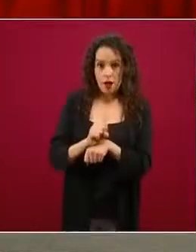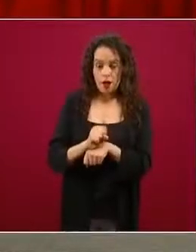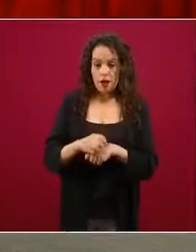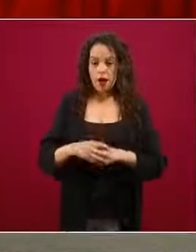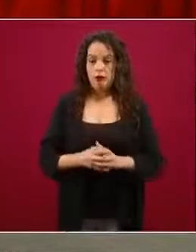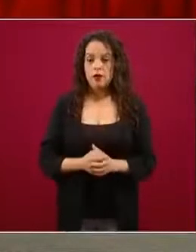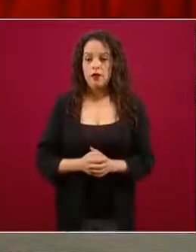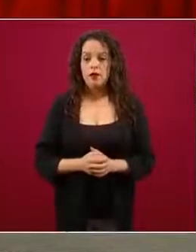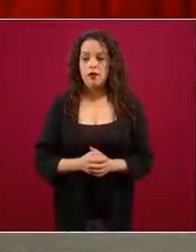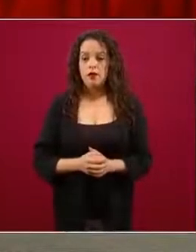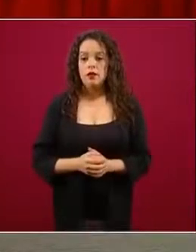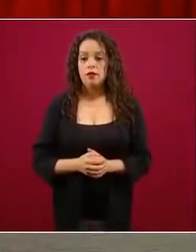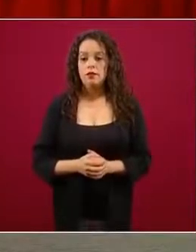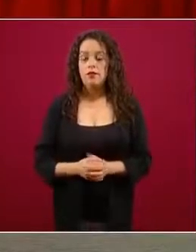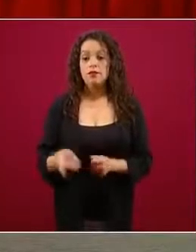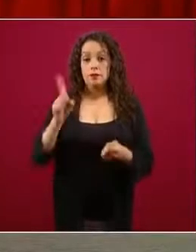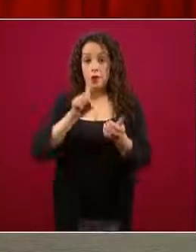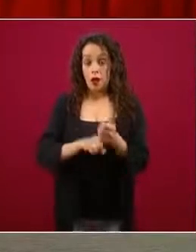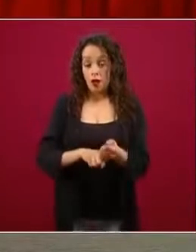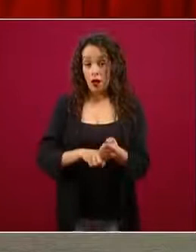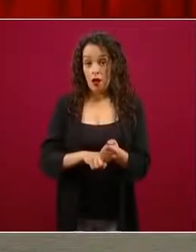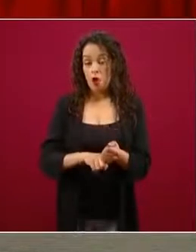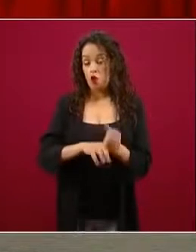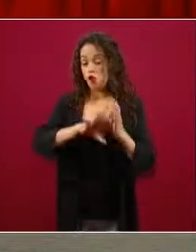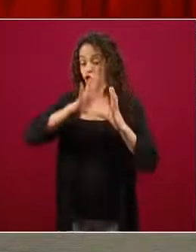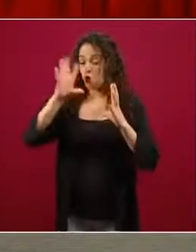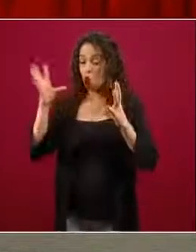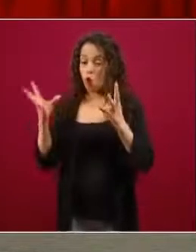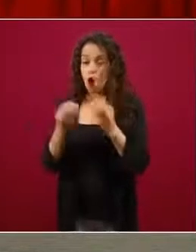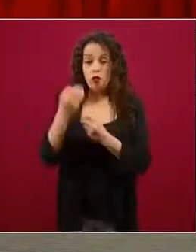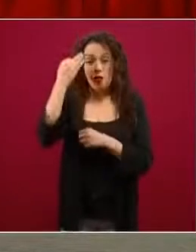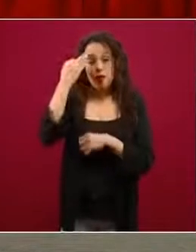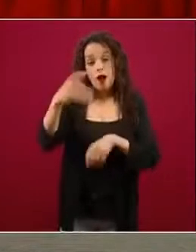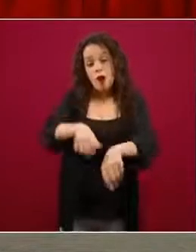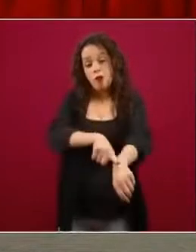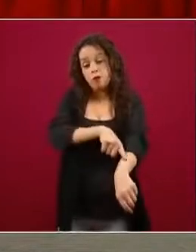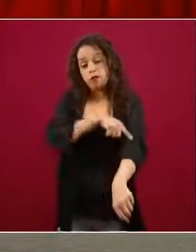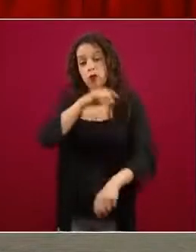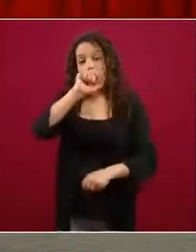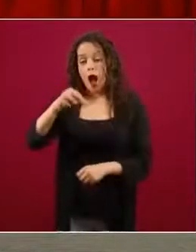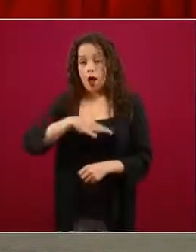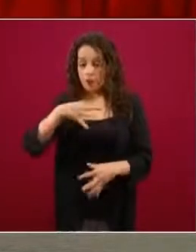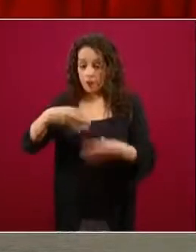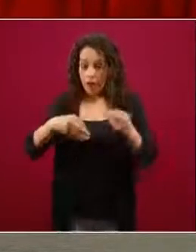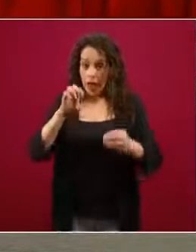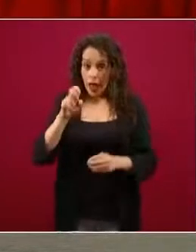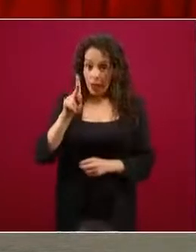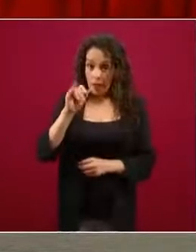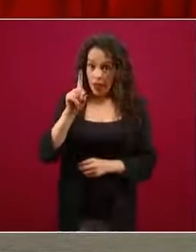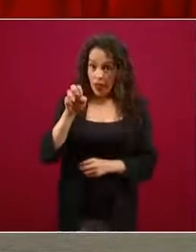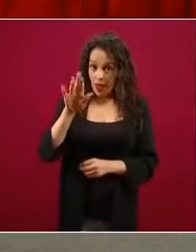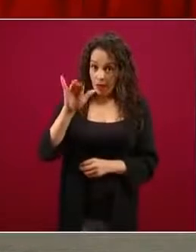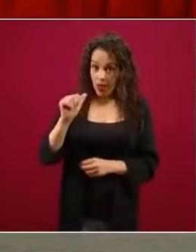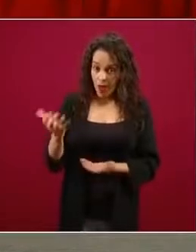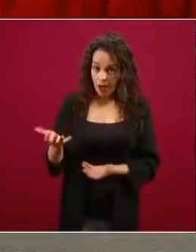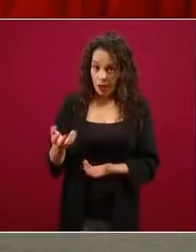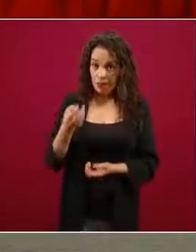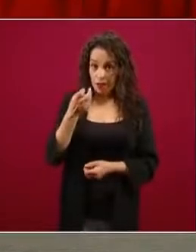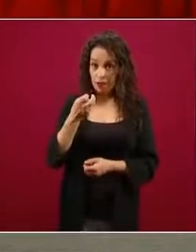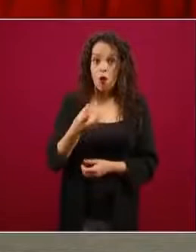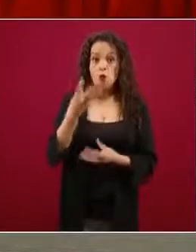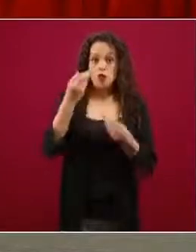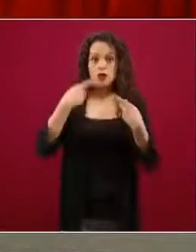el trayecto de la epidemia, y de hecho en el trayecto de la epidemia la mortalidad primero subió y después